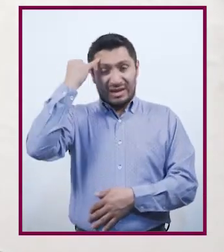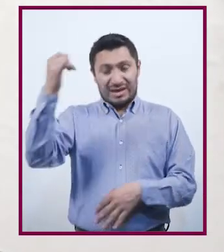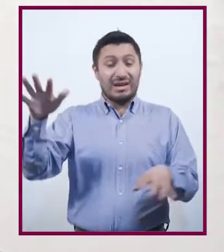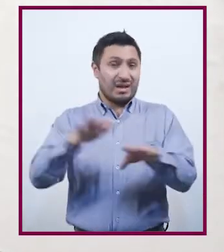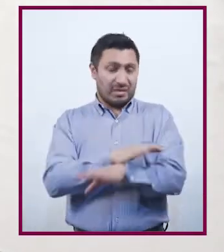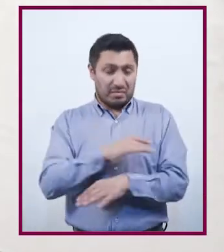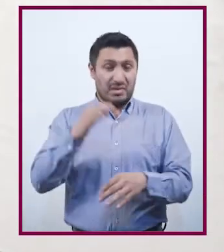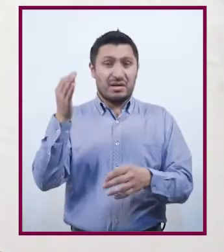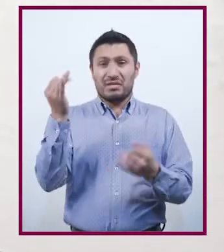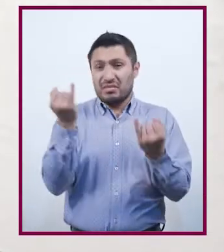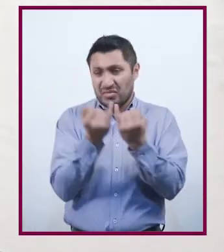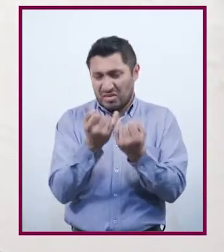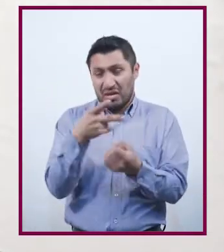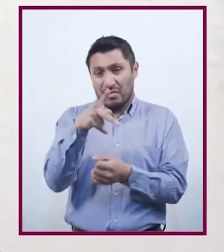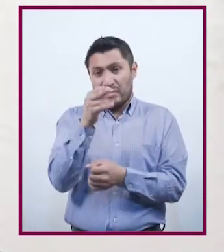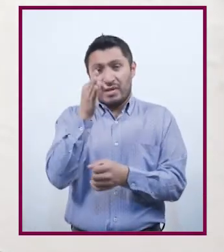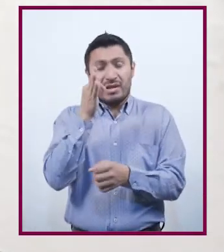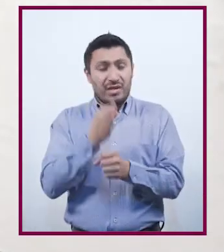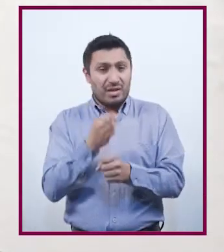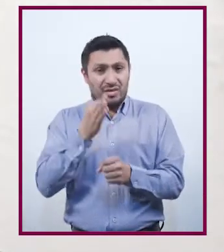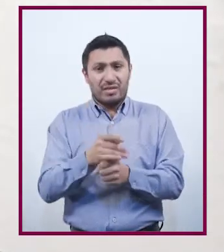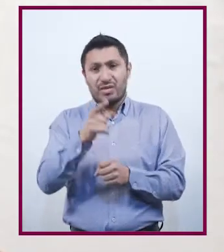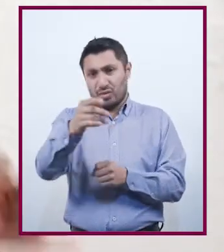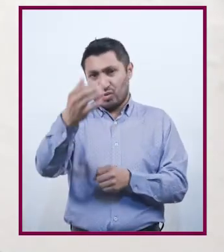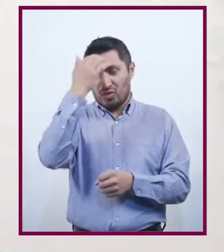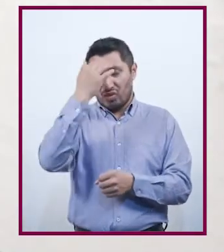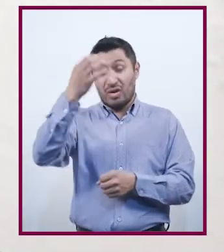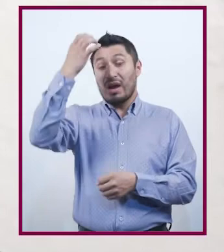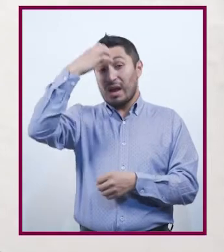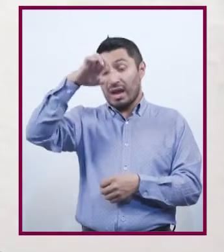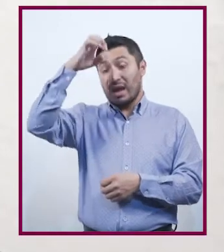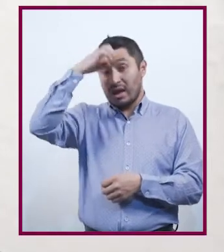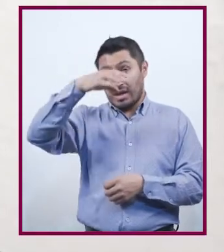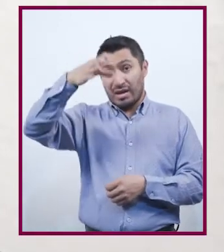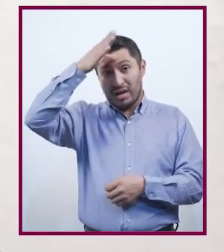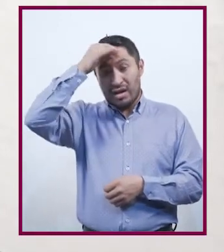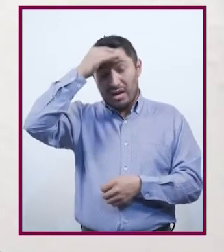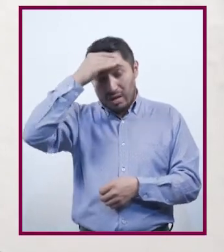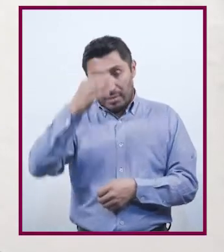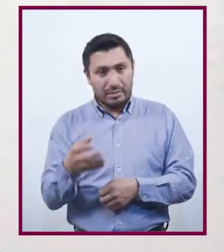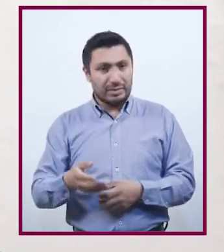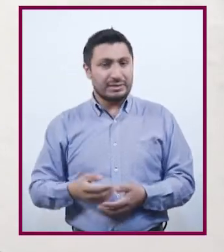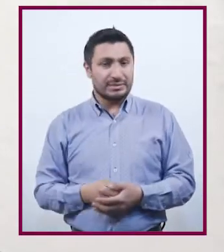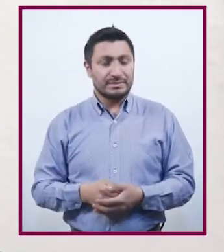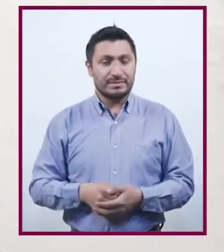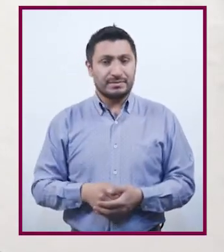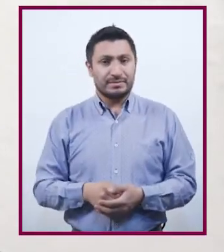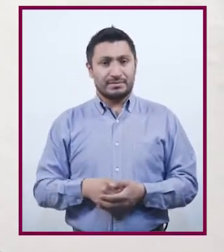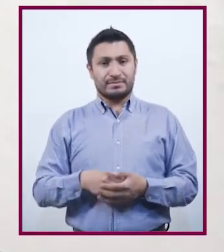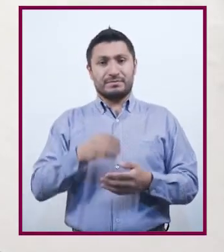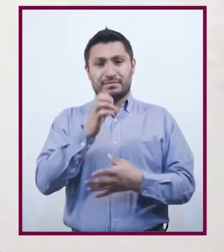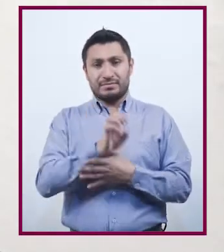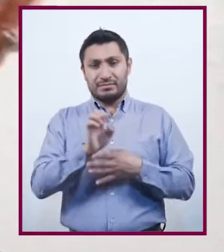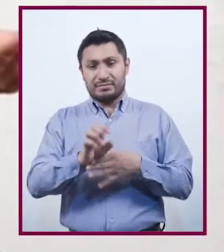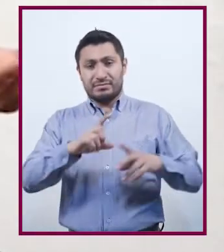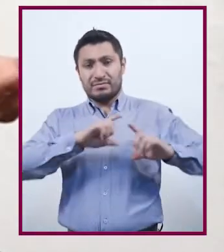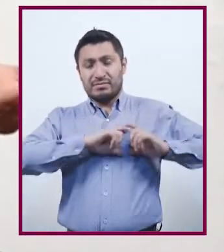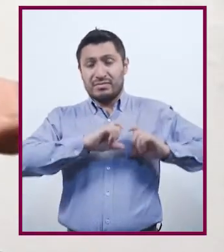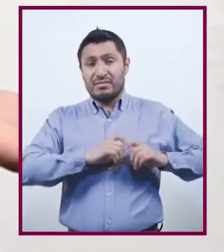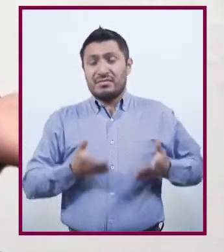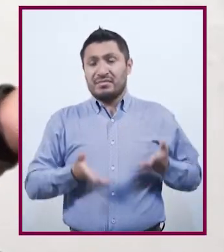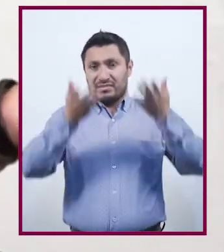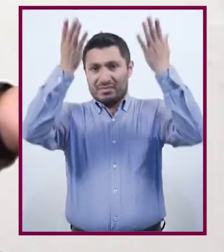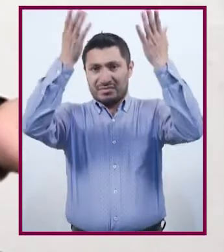un futuro cambiemos de gustos y quizá de ideas, pero por el momento estamos conociendo, experimentando y nos estamos